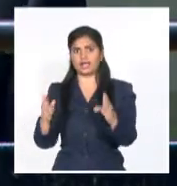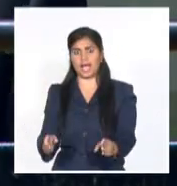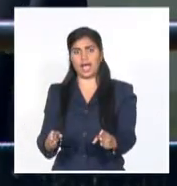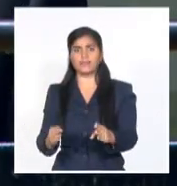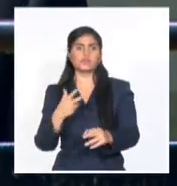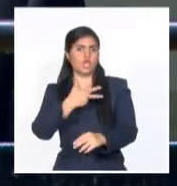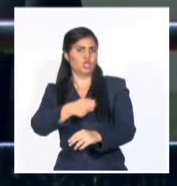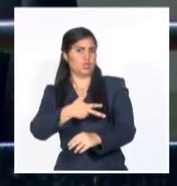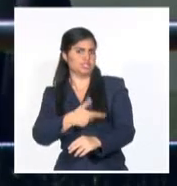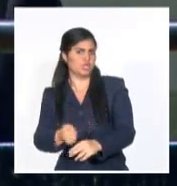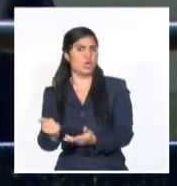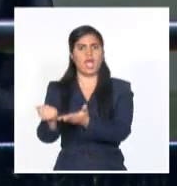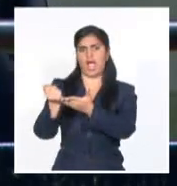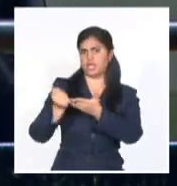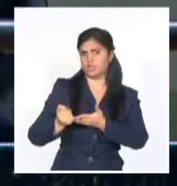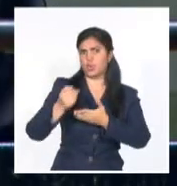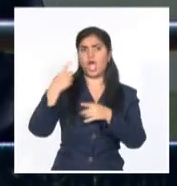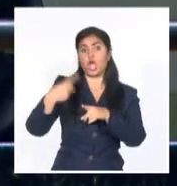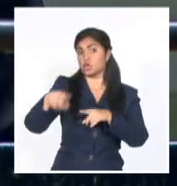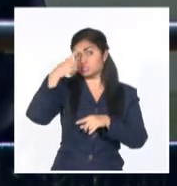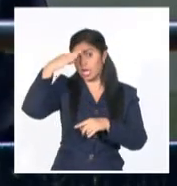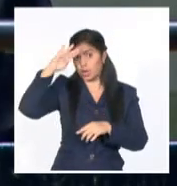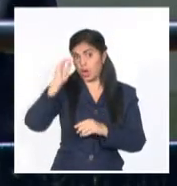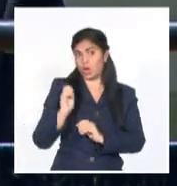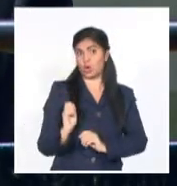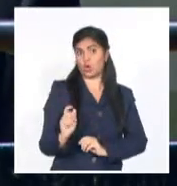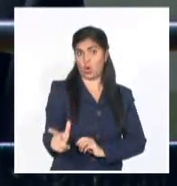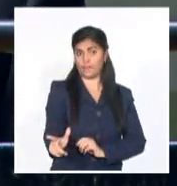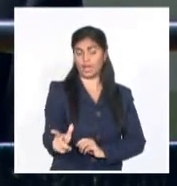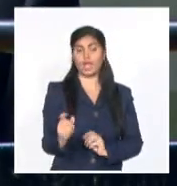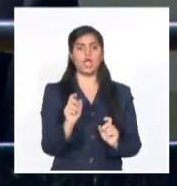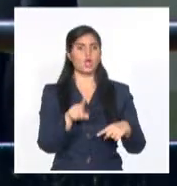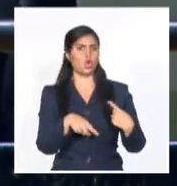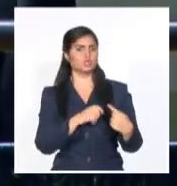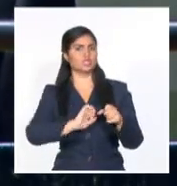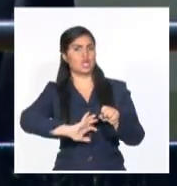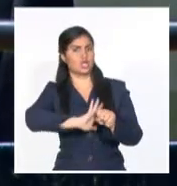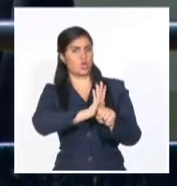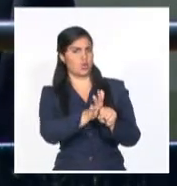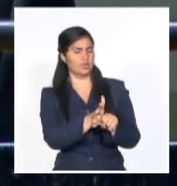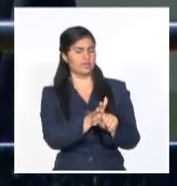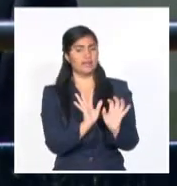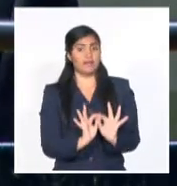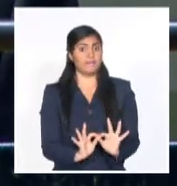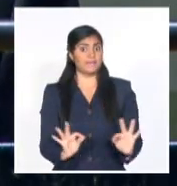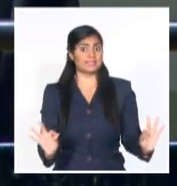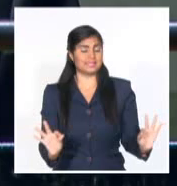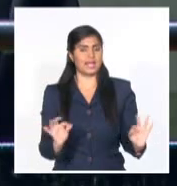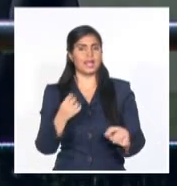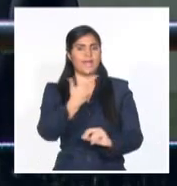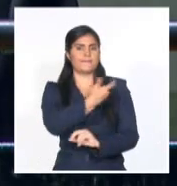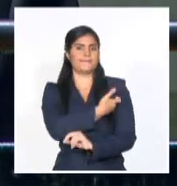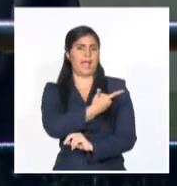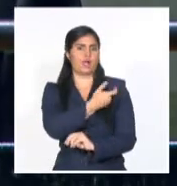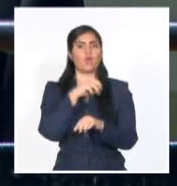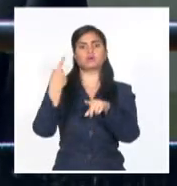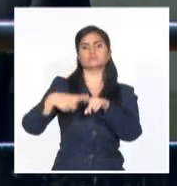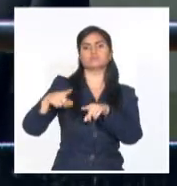para enfrentar el virus, en particular para la industrialización de las vacunas